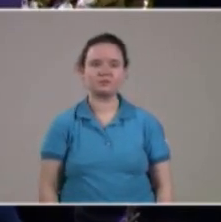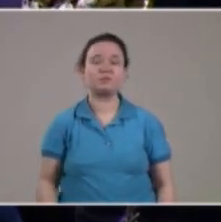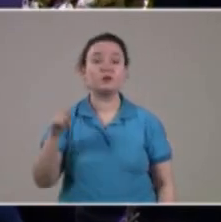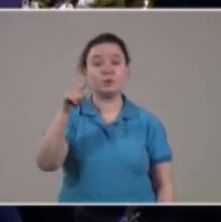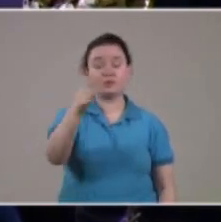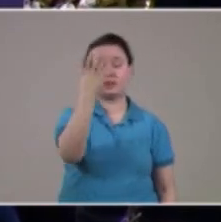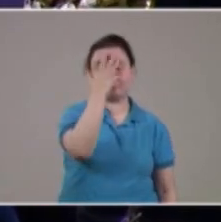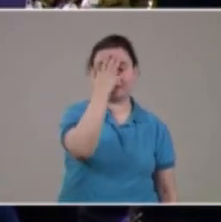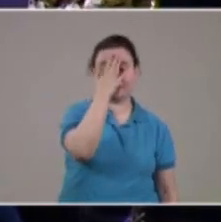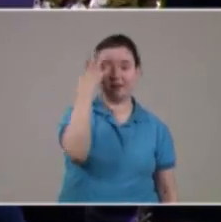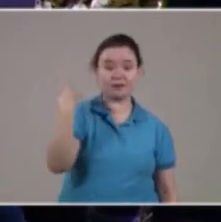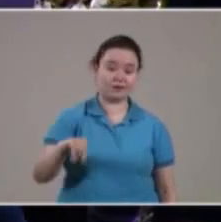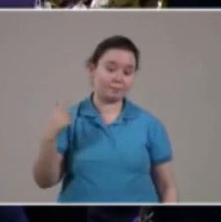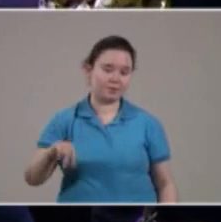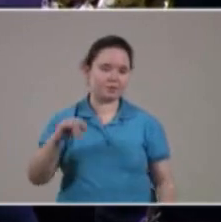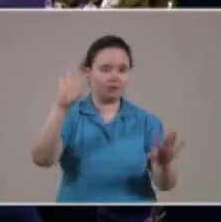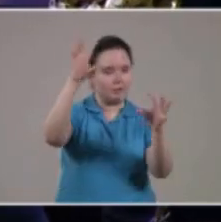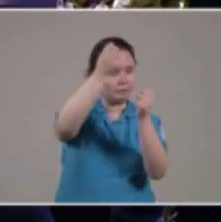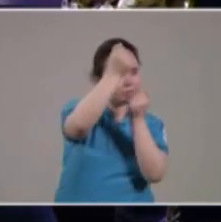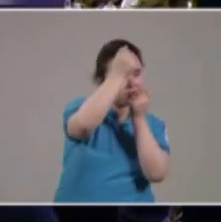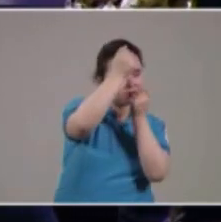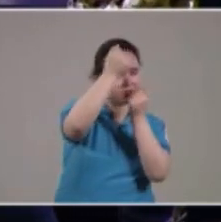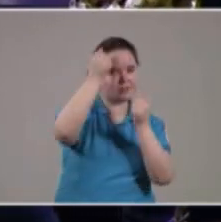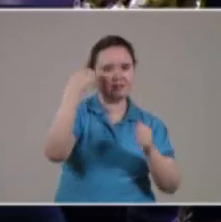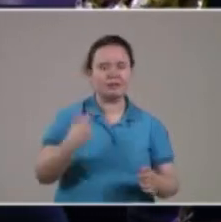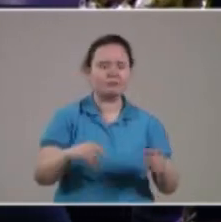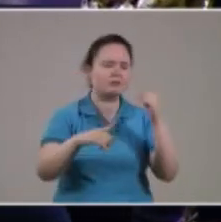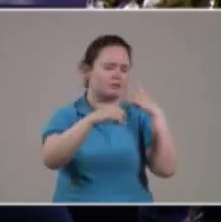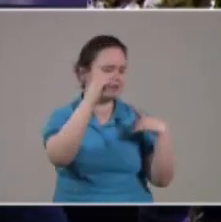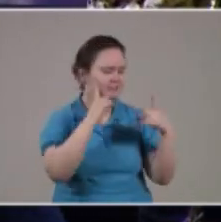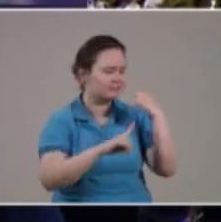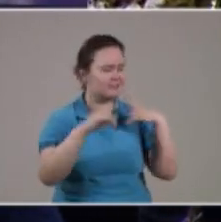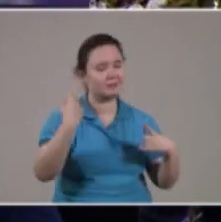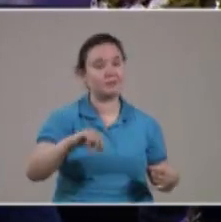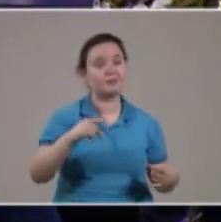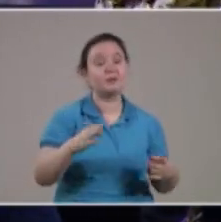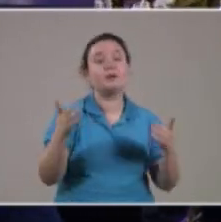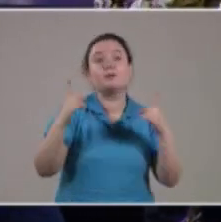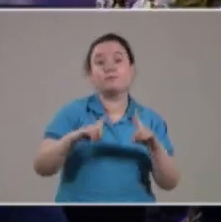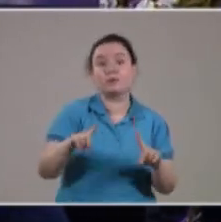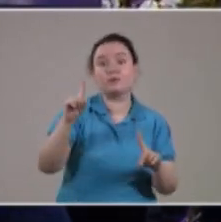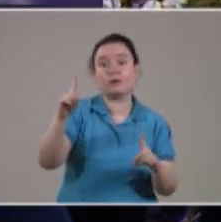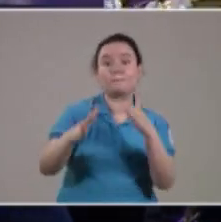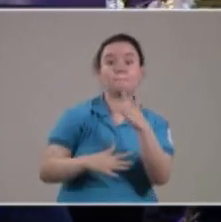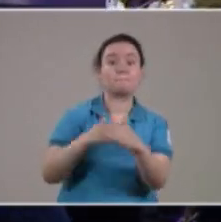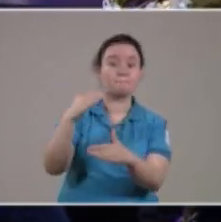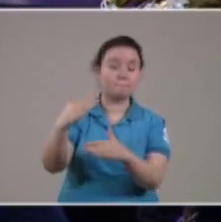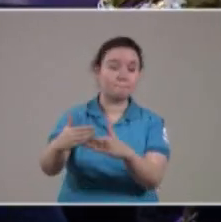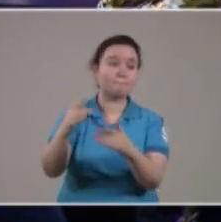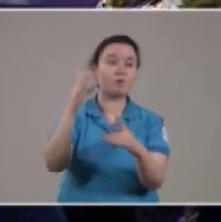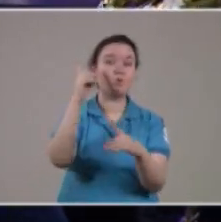Usted peca y se arrepiente. A los 5 minutos está arrepentido, chillando. Él pasó más de un año.